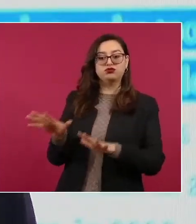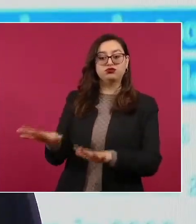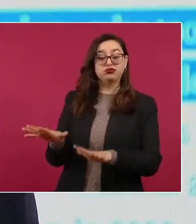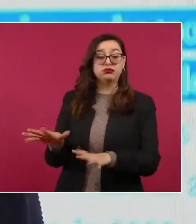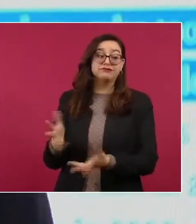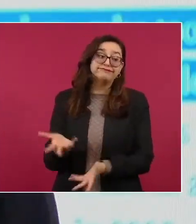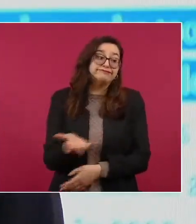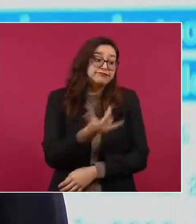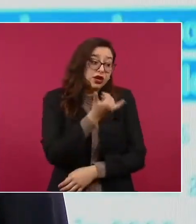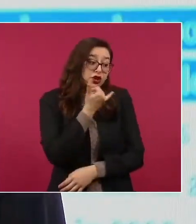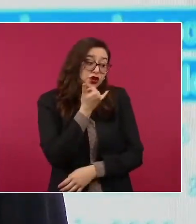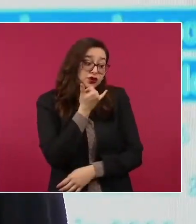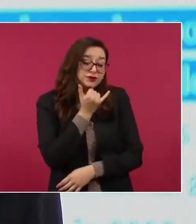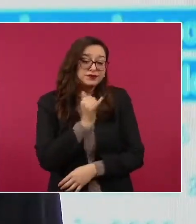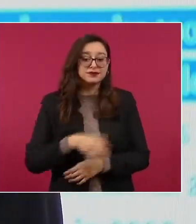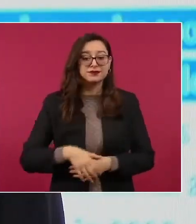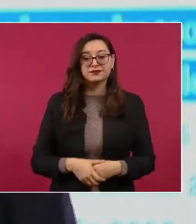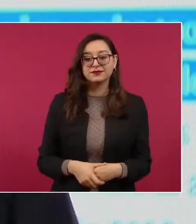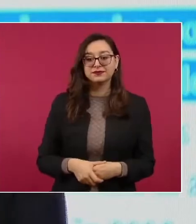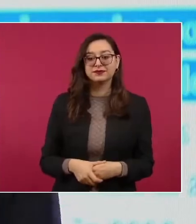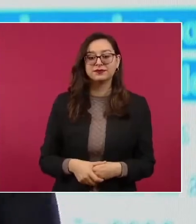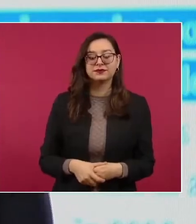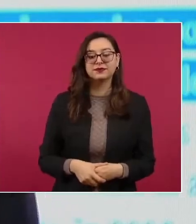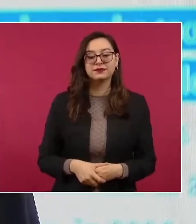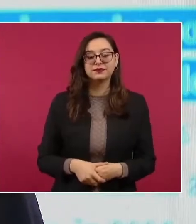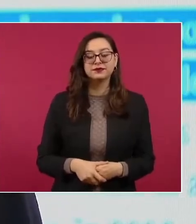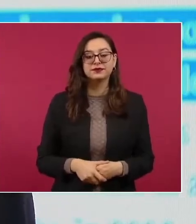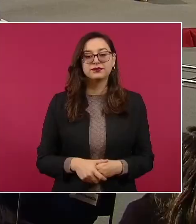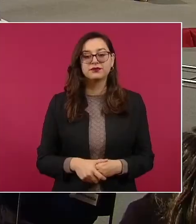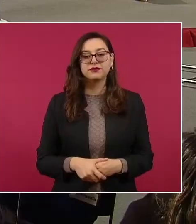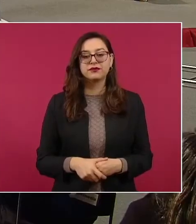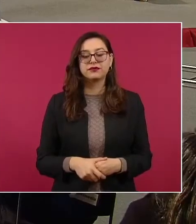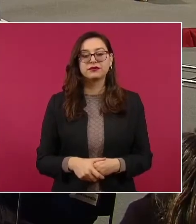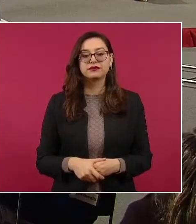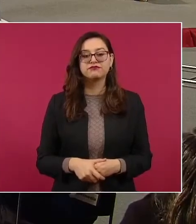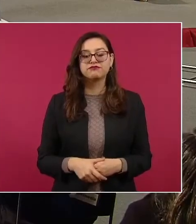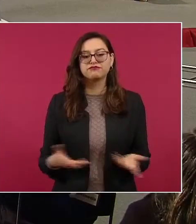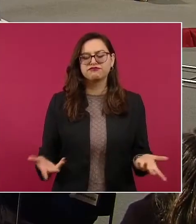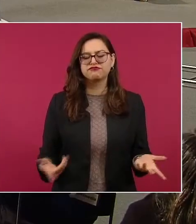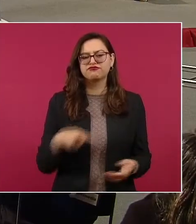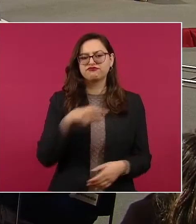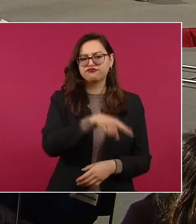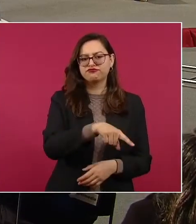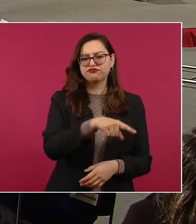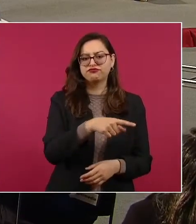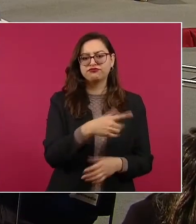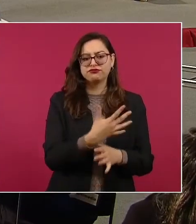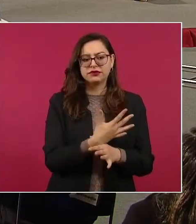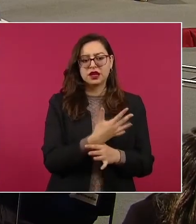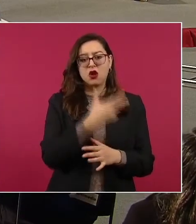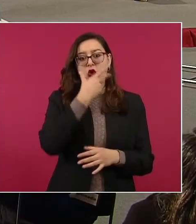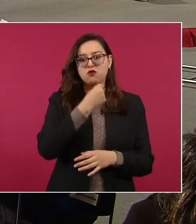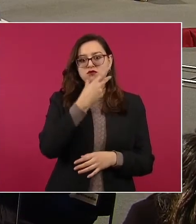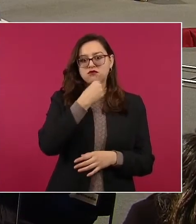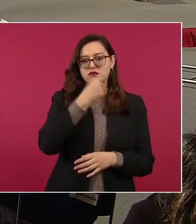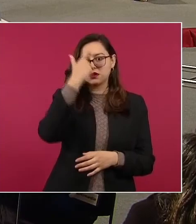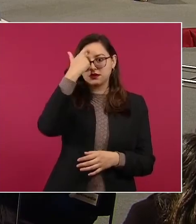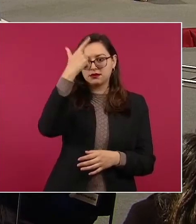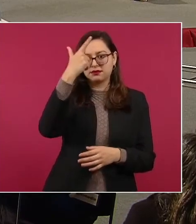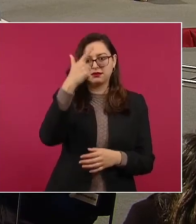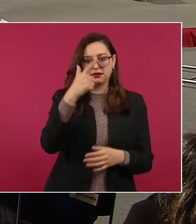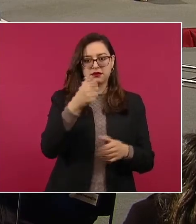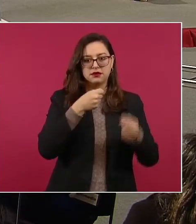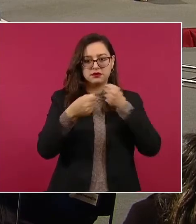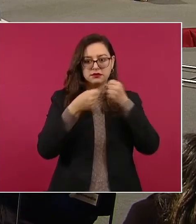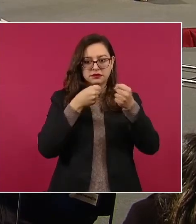les duela. Causa rareza que el propio autor de la nota se deslindó de lo publicado por el país y el